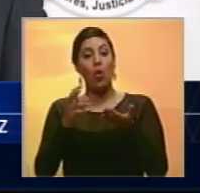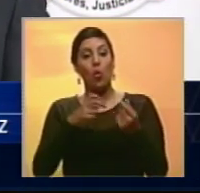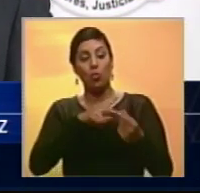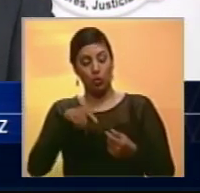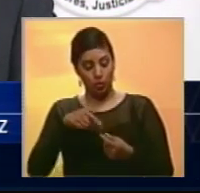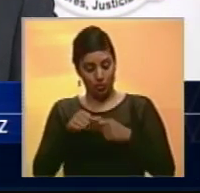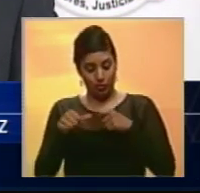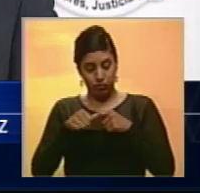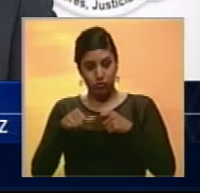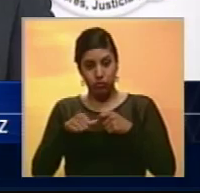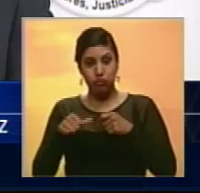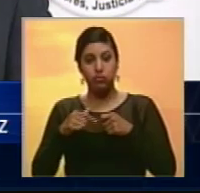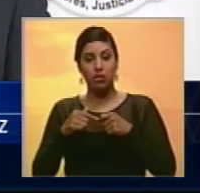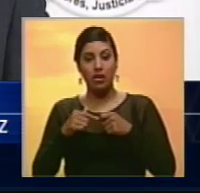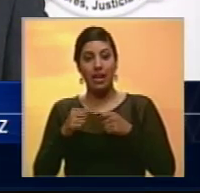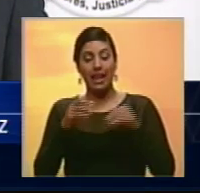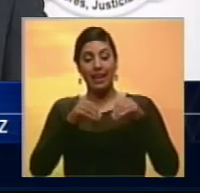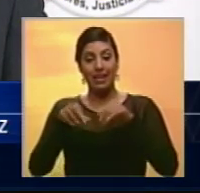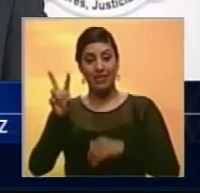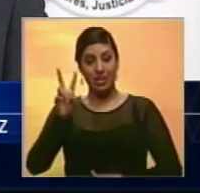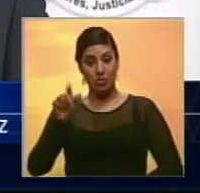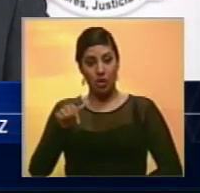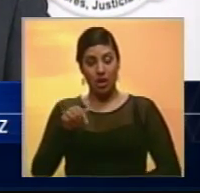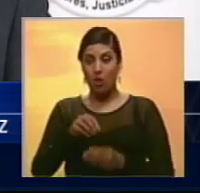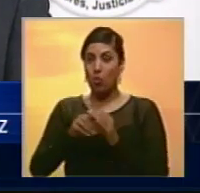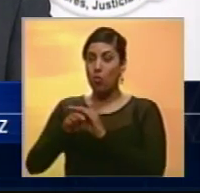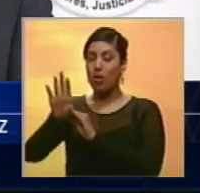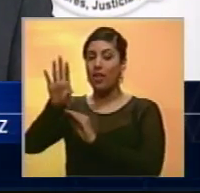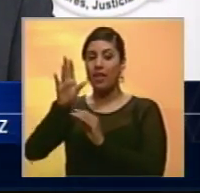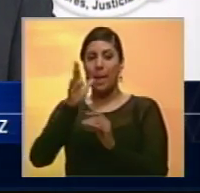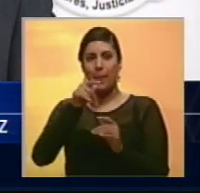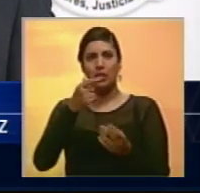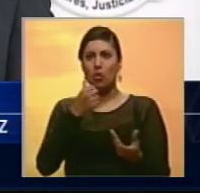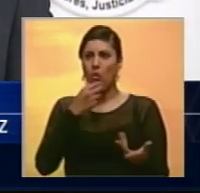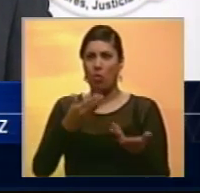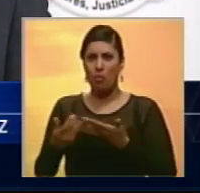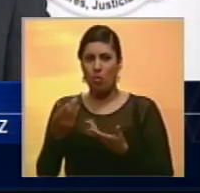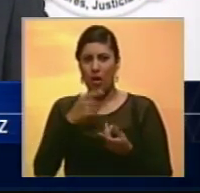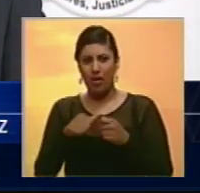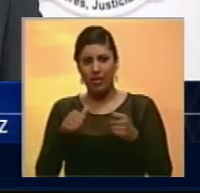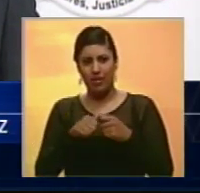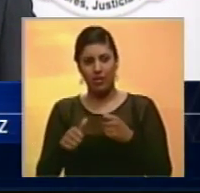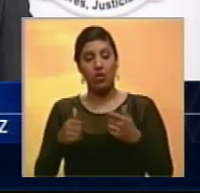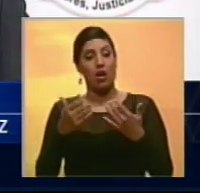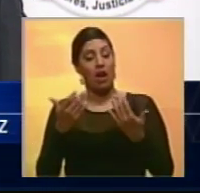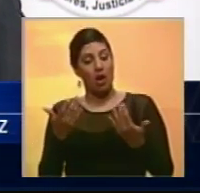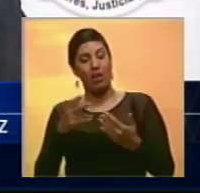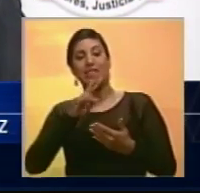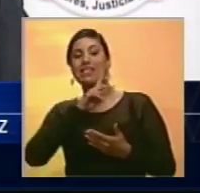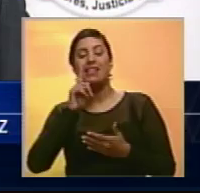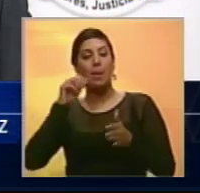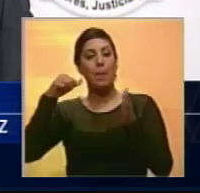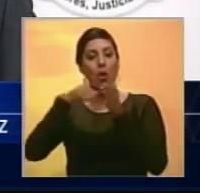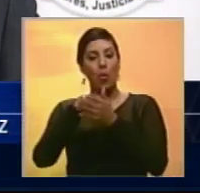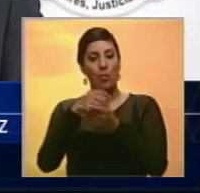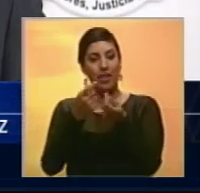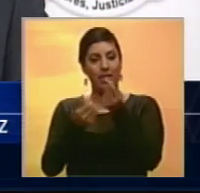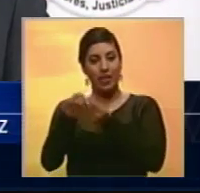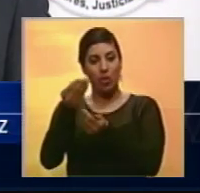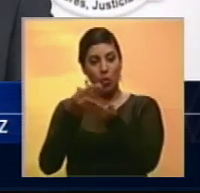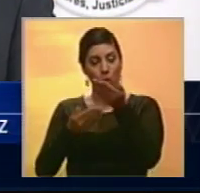nuestra moneda del territorio del país para dejar sin liquidez el territorio, por una parte de un golpe